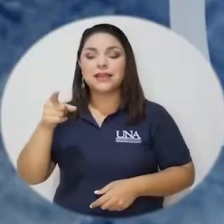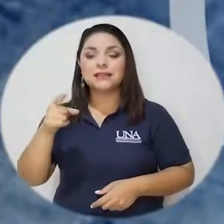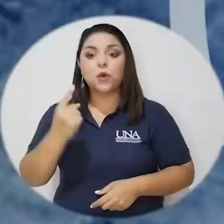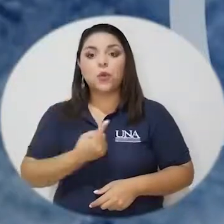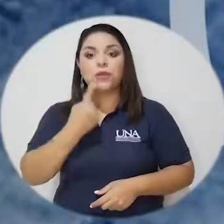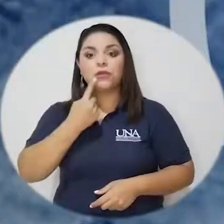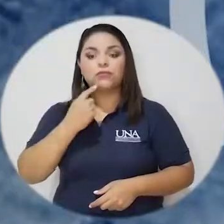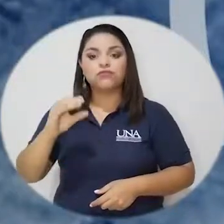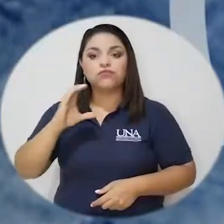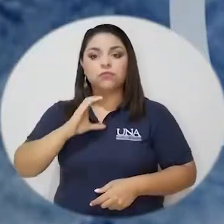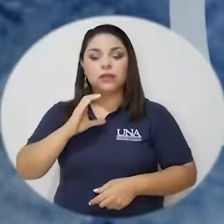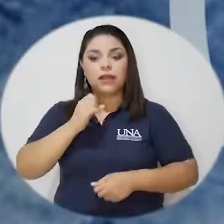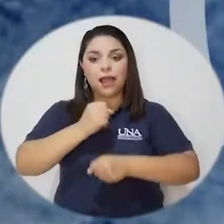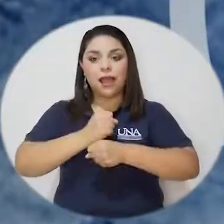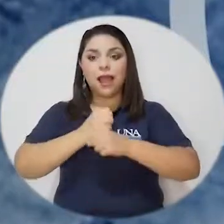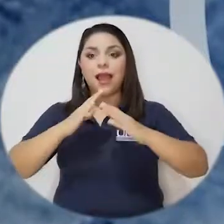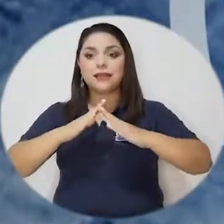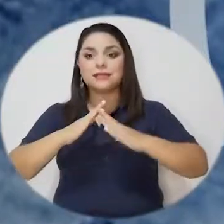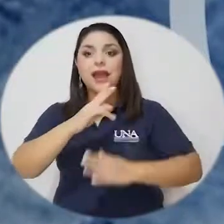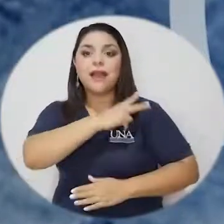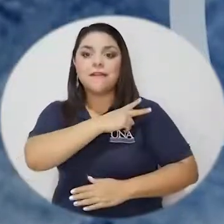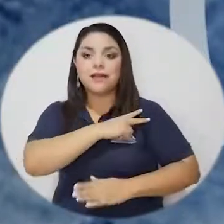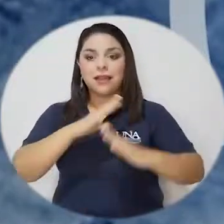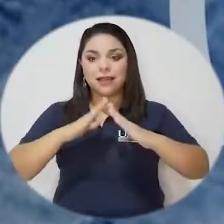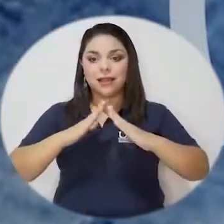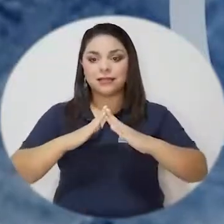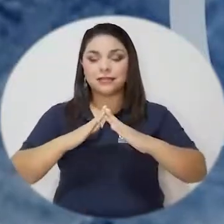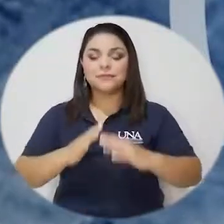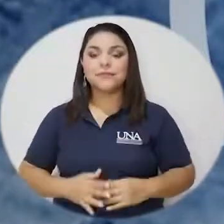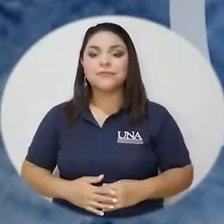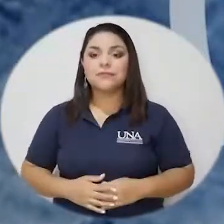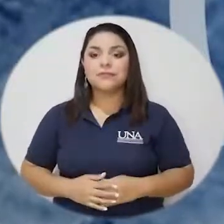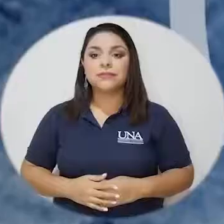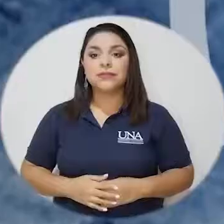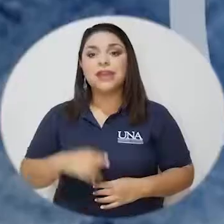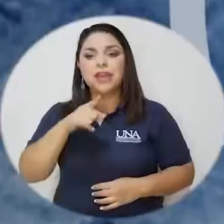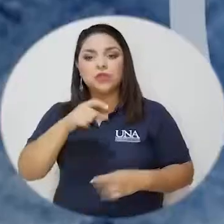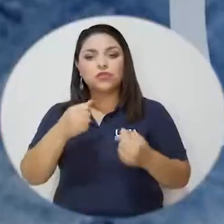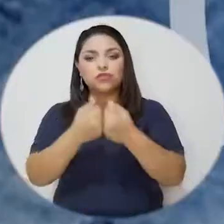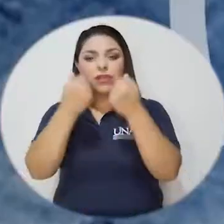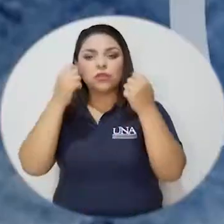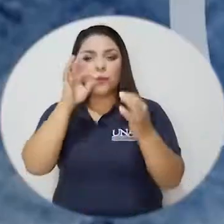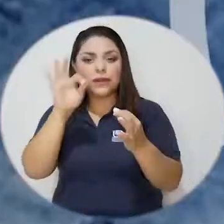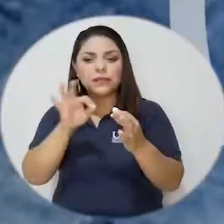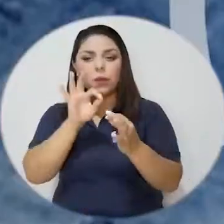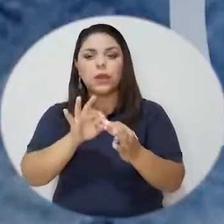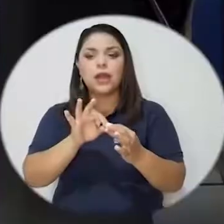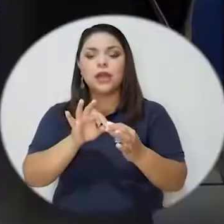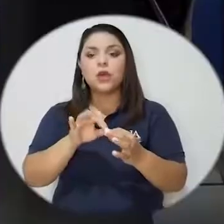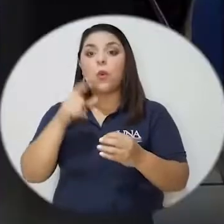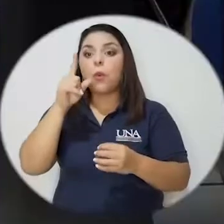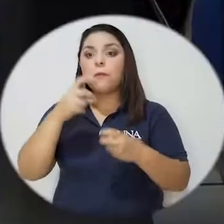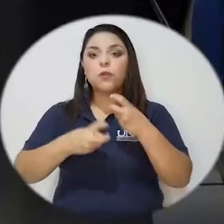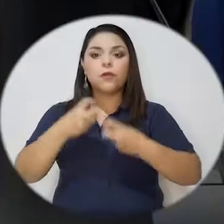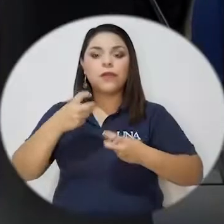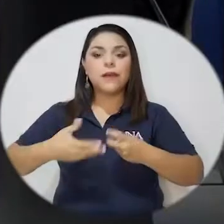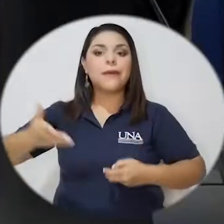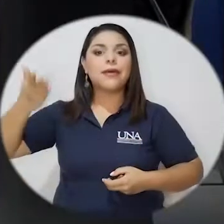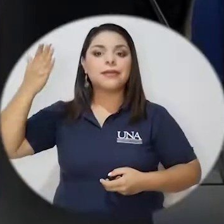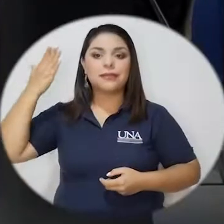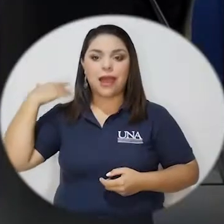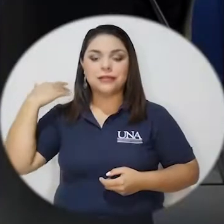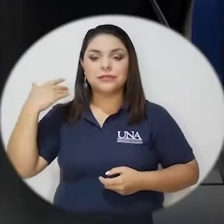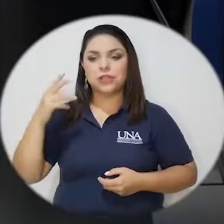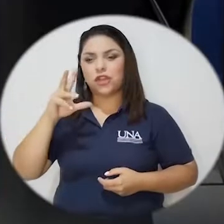hogar, y verdad que nos ponen un reto particular, un problema que ya venía desde antes, no nació